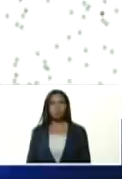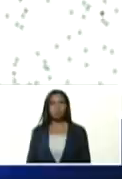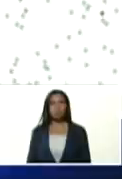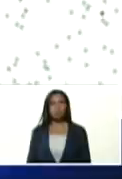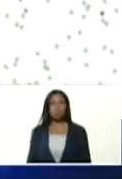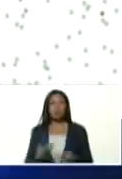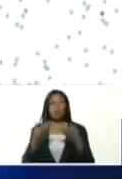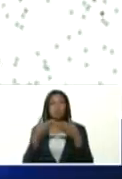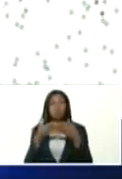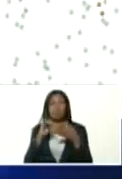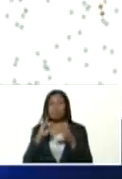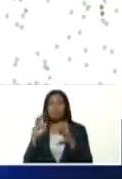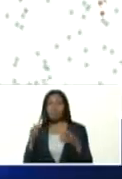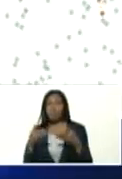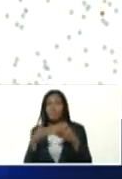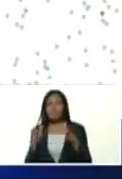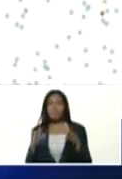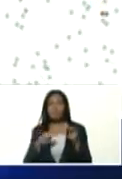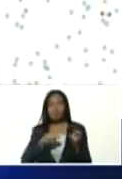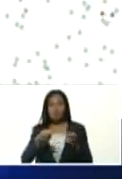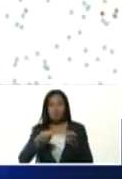permite el control social de la pandemia,